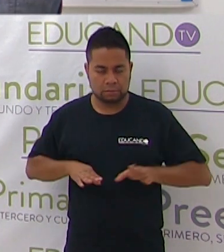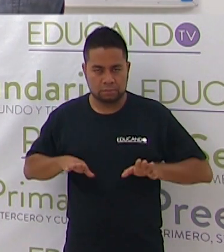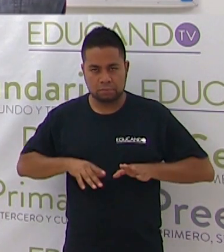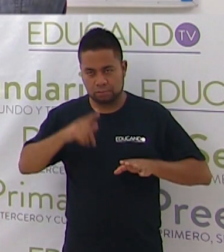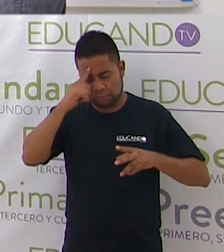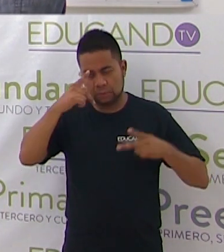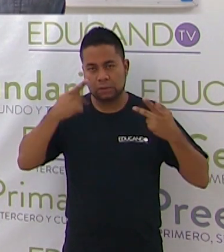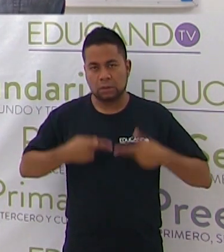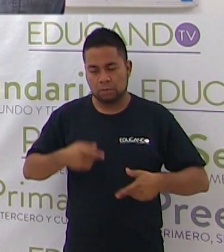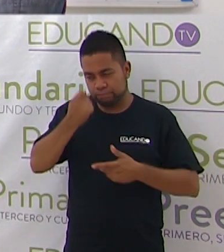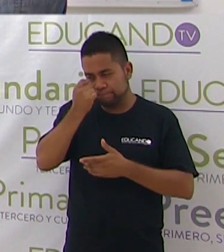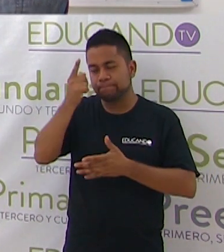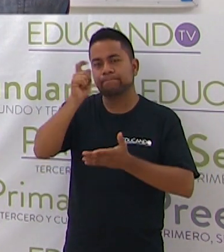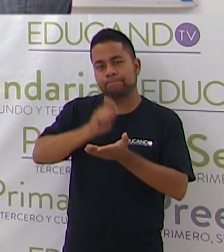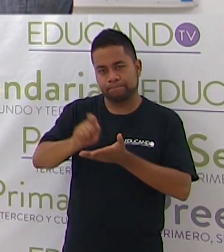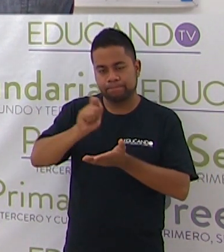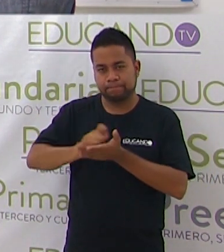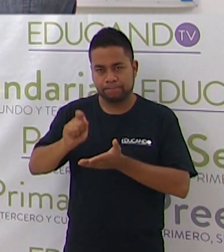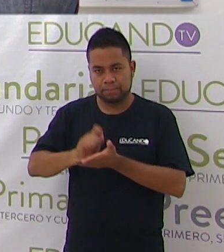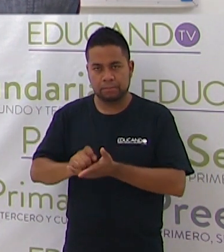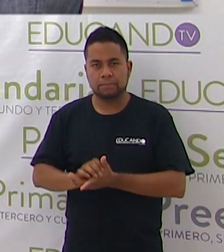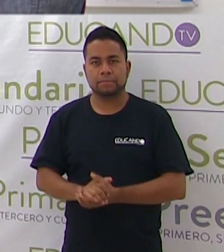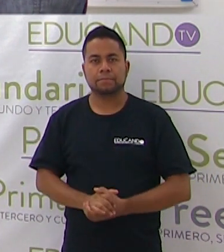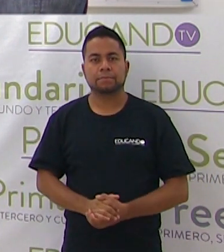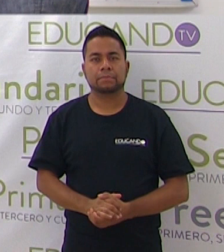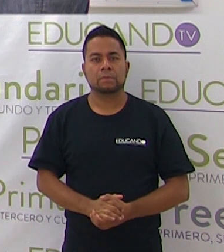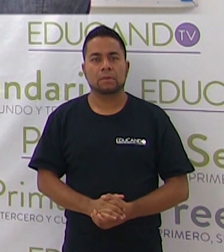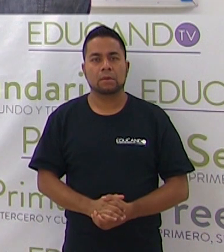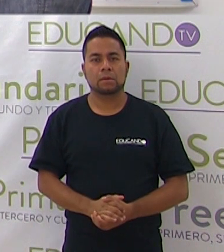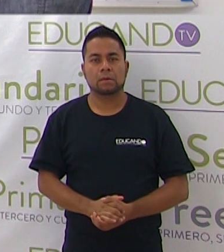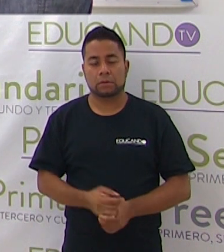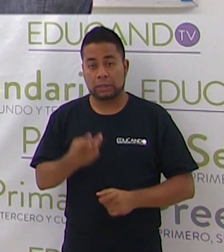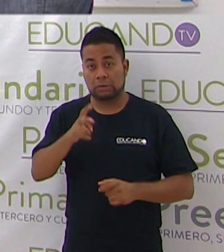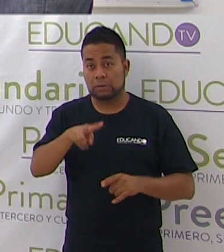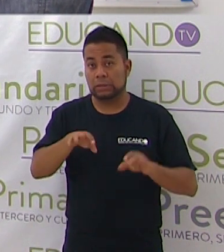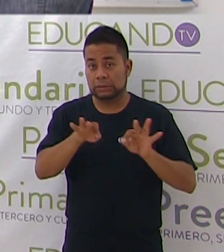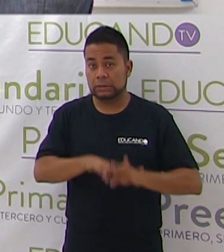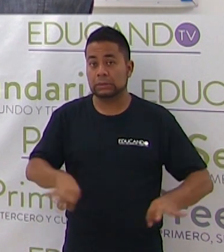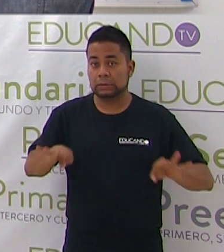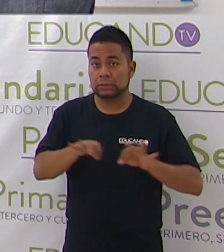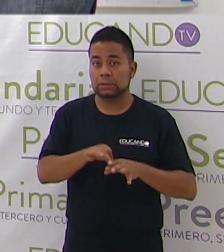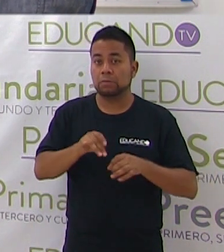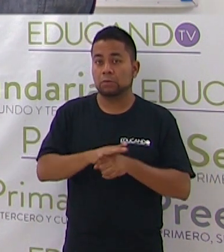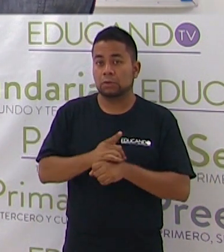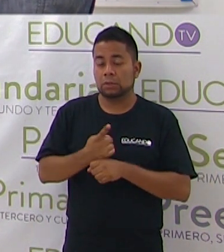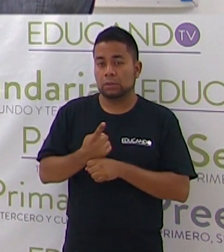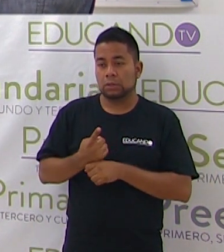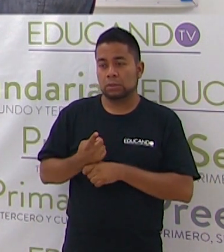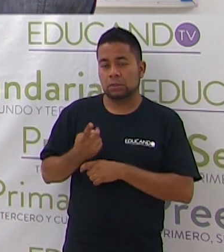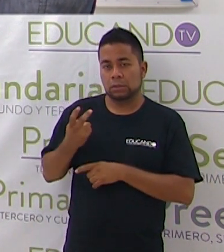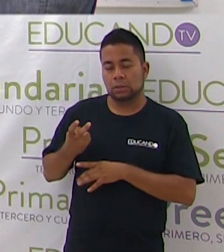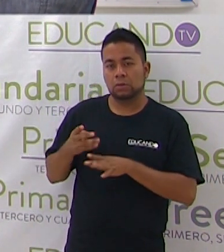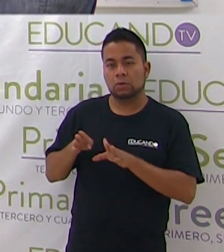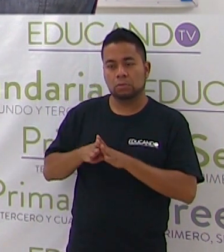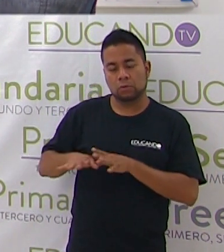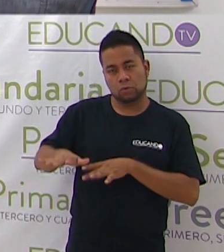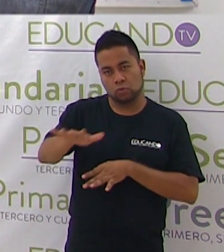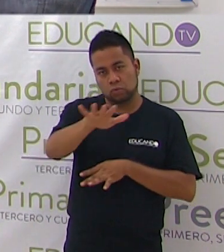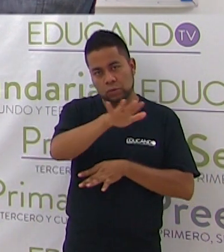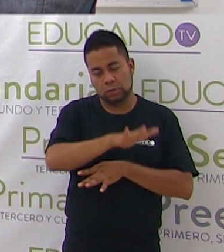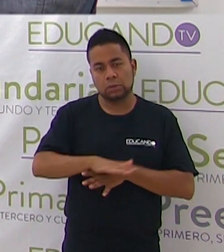postura del autor. Esto es importante porque esto es lo que